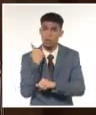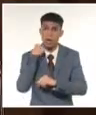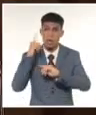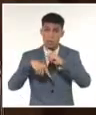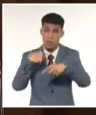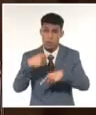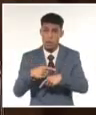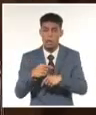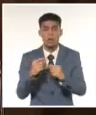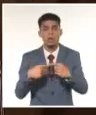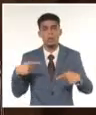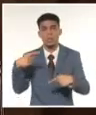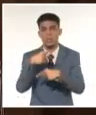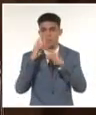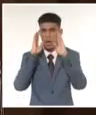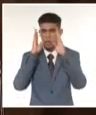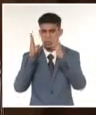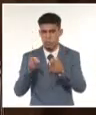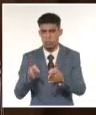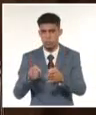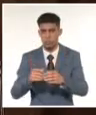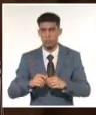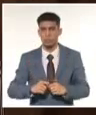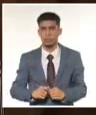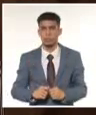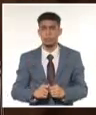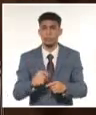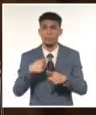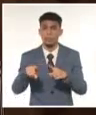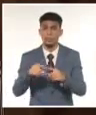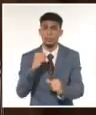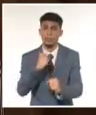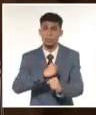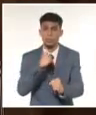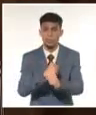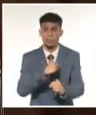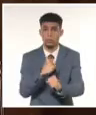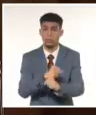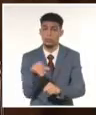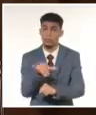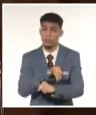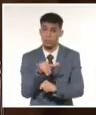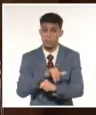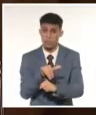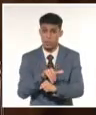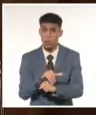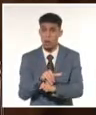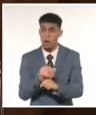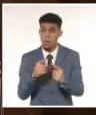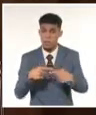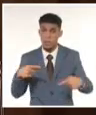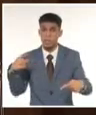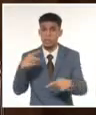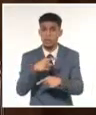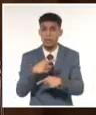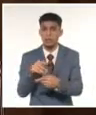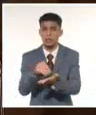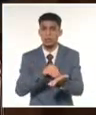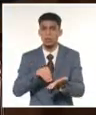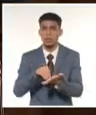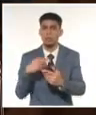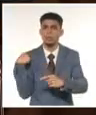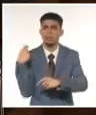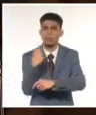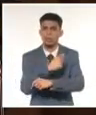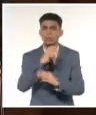dirigir nuestras miradas. Debemos trabajar con mayor énfasis y con acciones que resulten efectivas en la formación